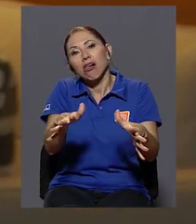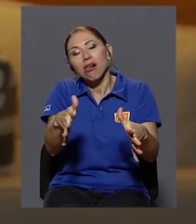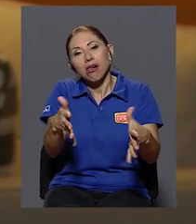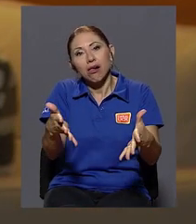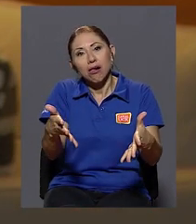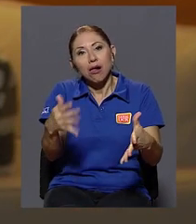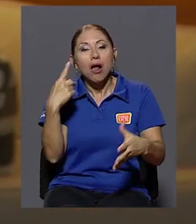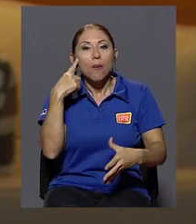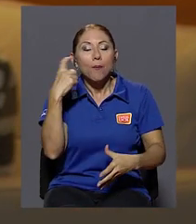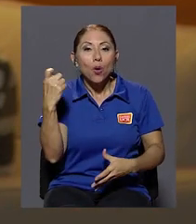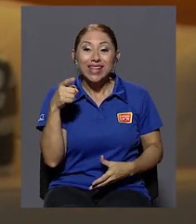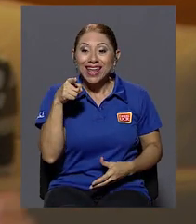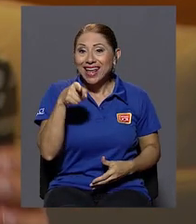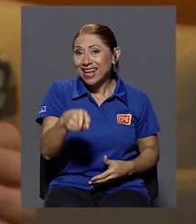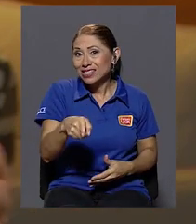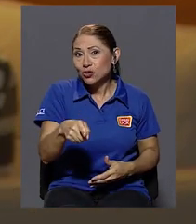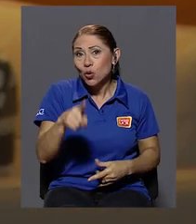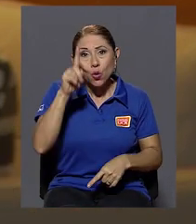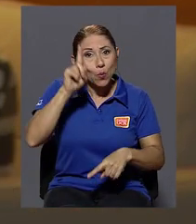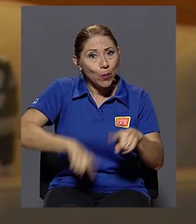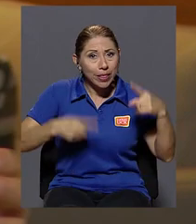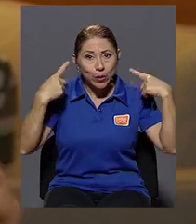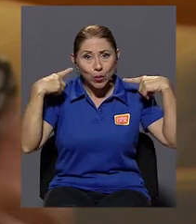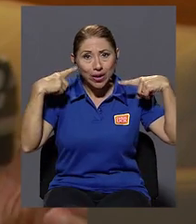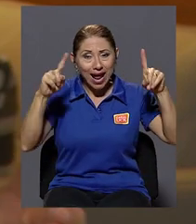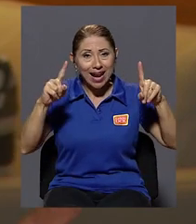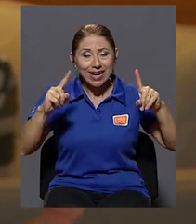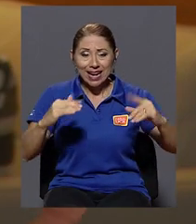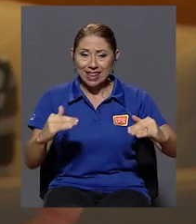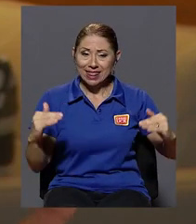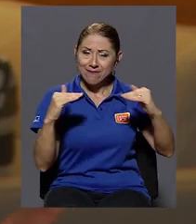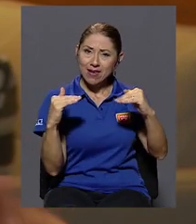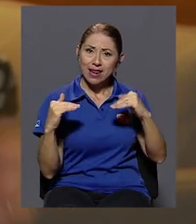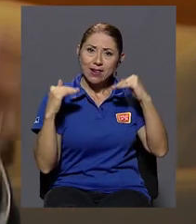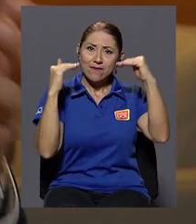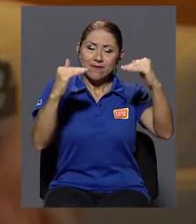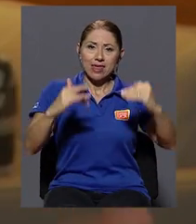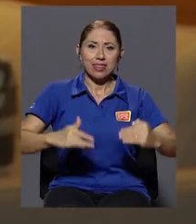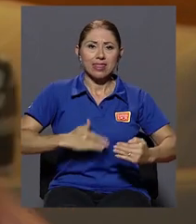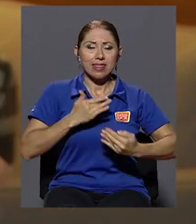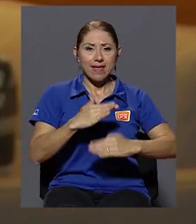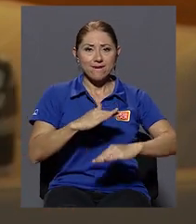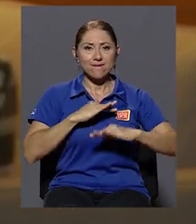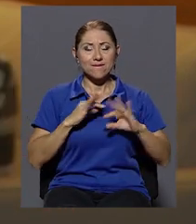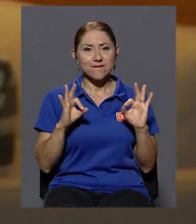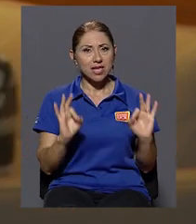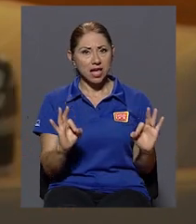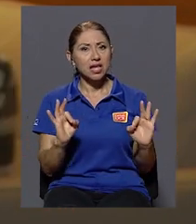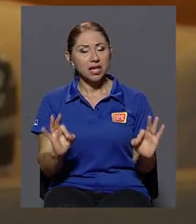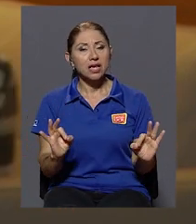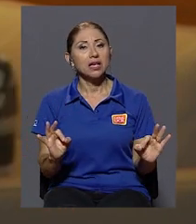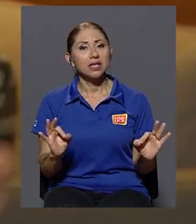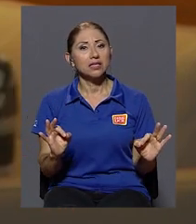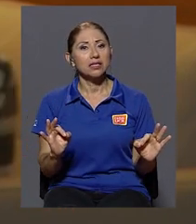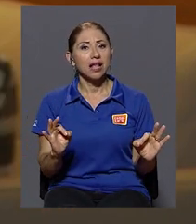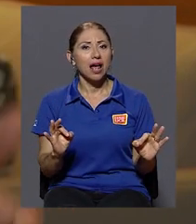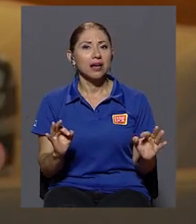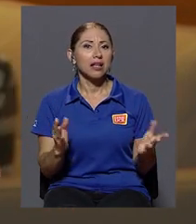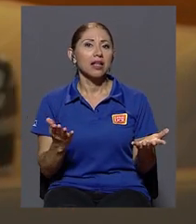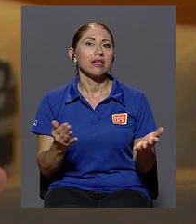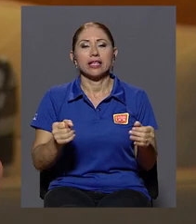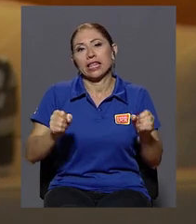lleva efectivamente a mayores niveles de bienestar, de lo que